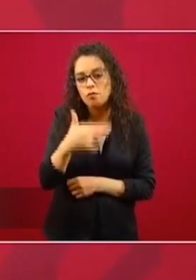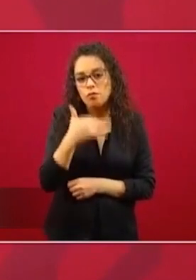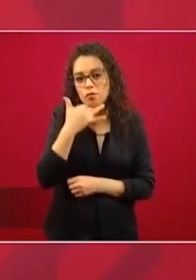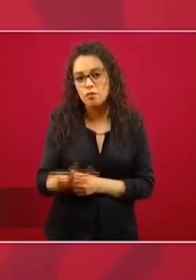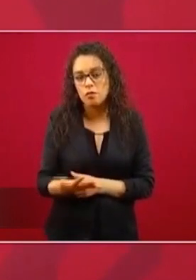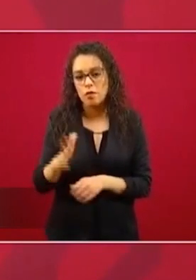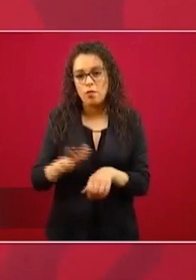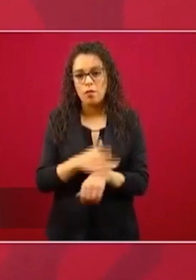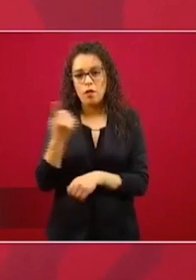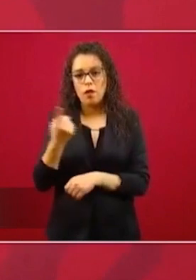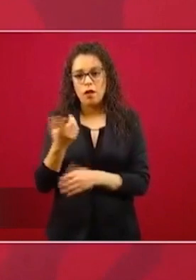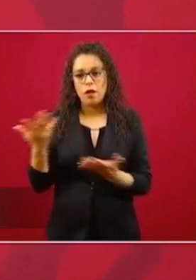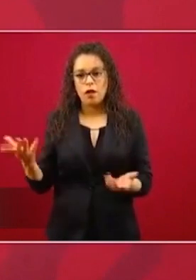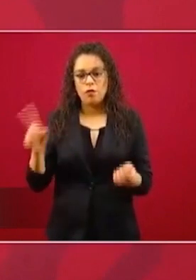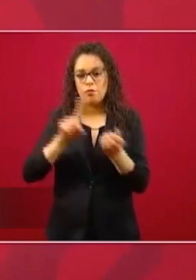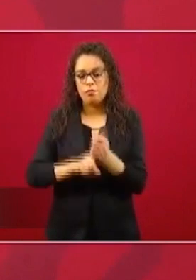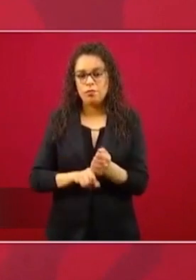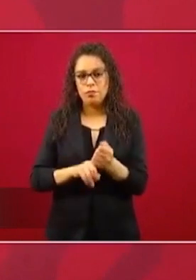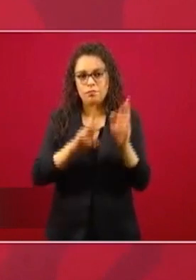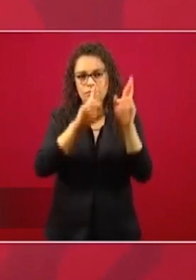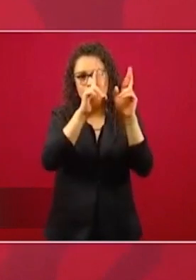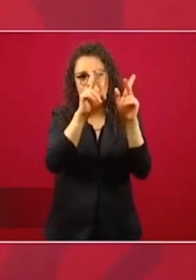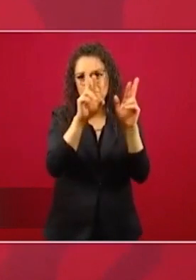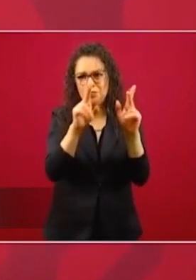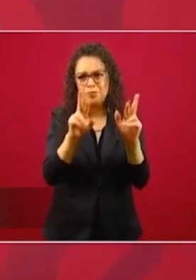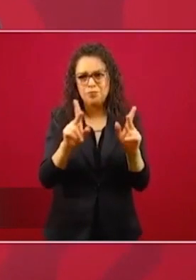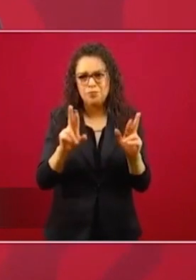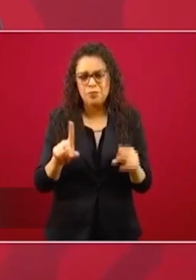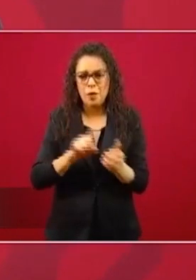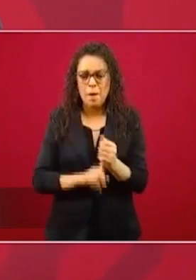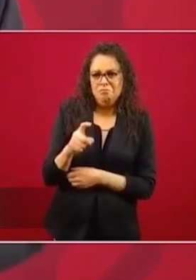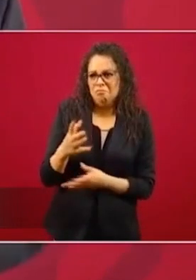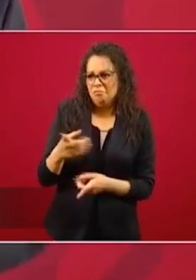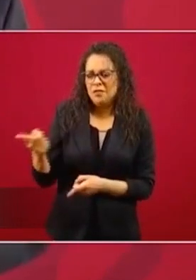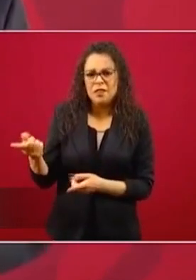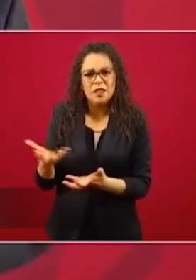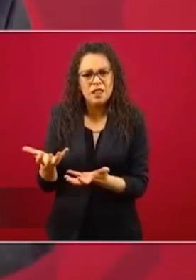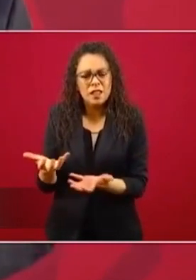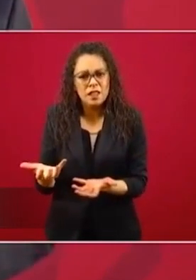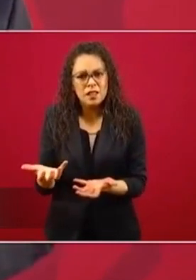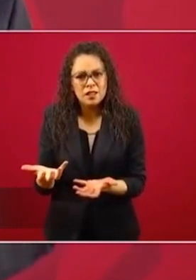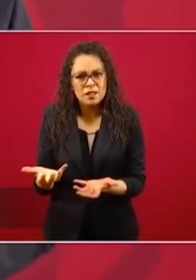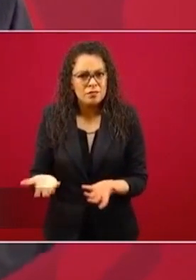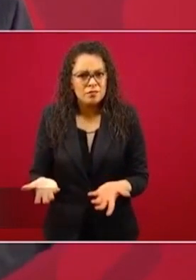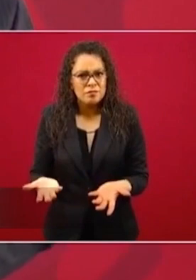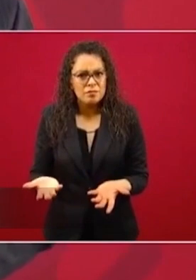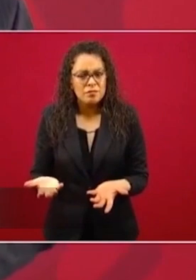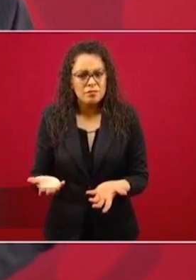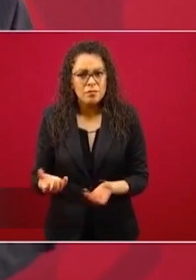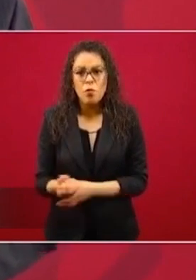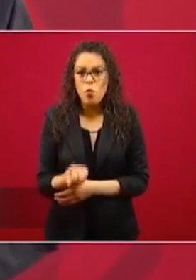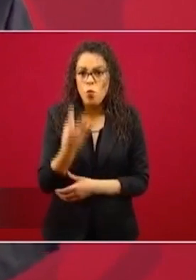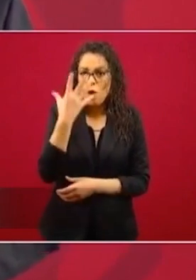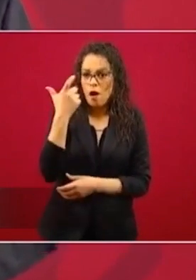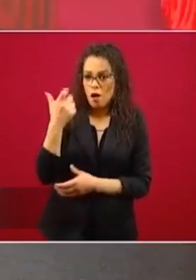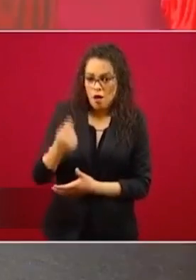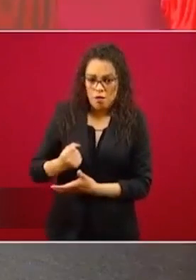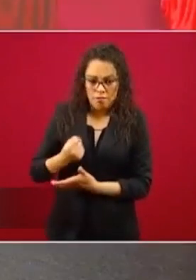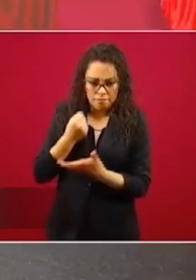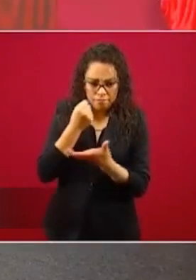situación de los fideicomisos y adelantó que en 10 días se darán a conocer los resultados sobre cómo eran manejados y se incluirá el